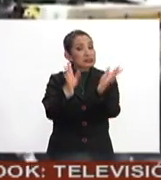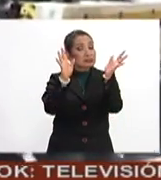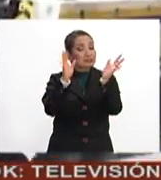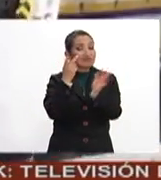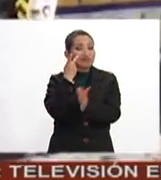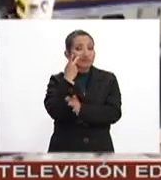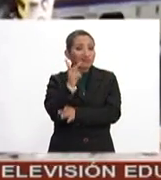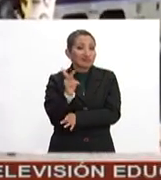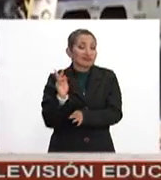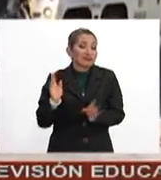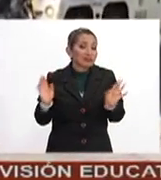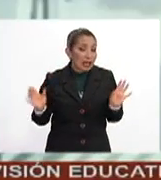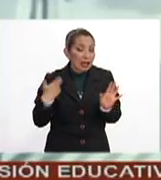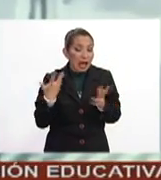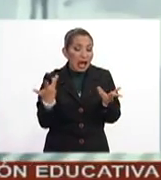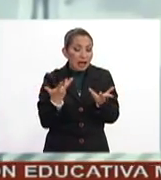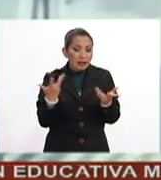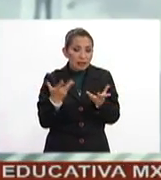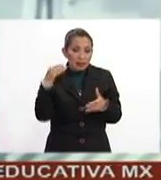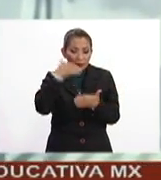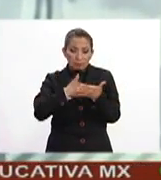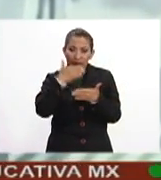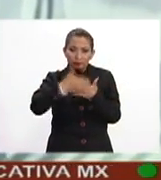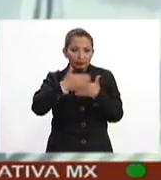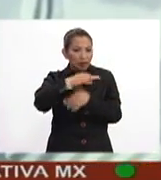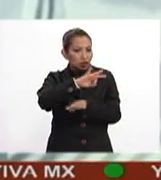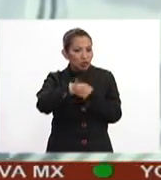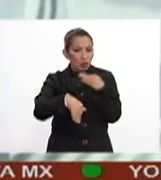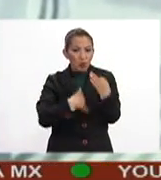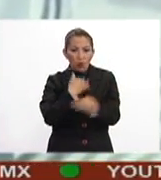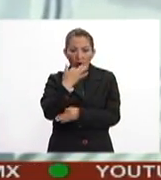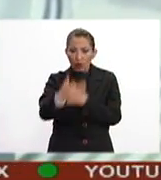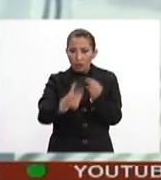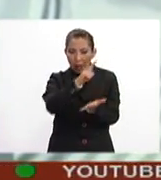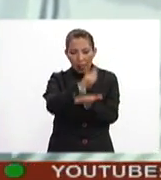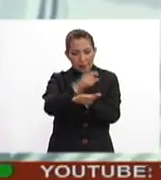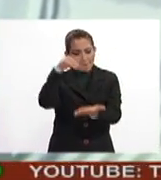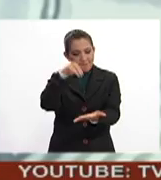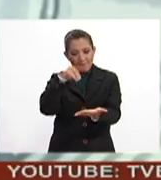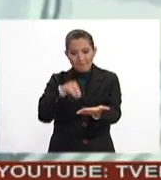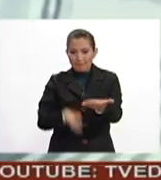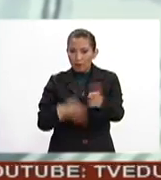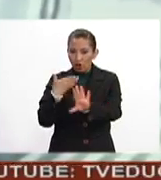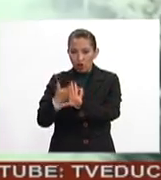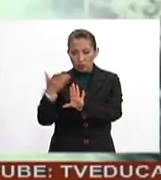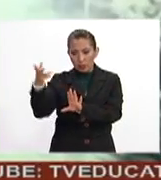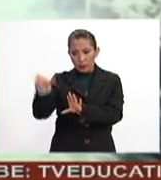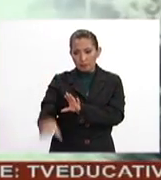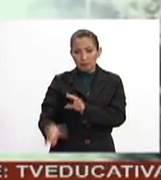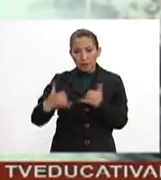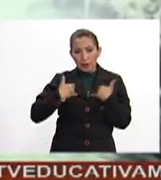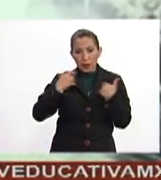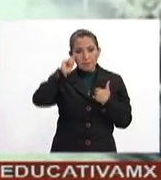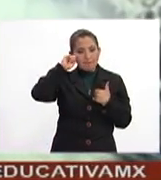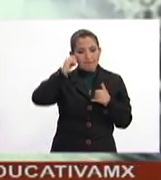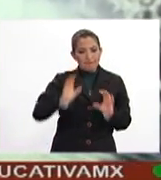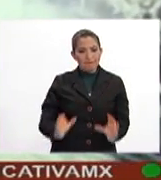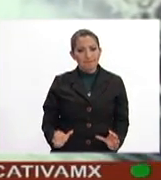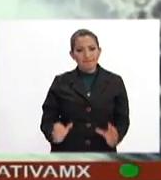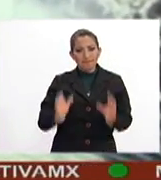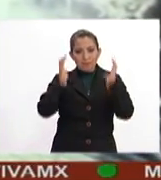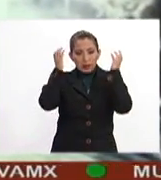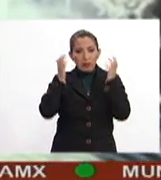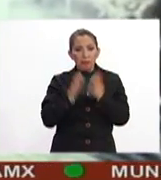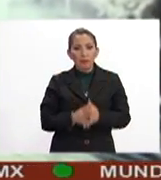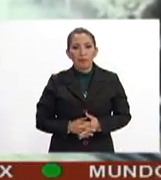bueno, pues desarrollar toda la parte jurídica, judicial, contra este joven que manejaba